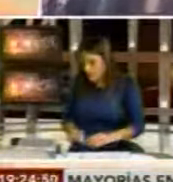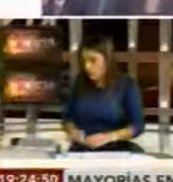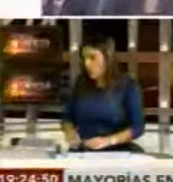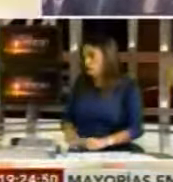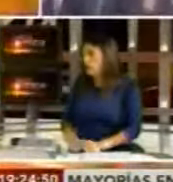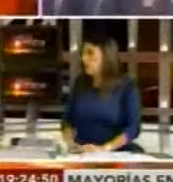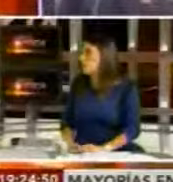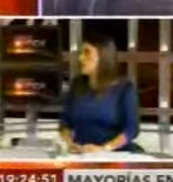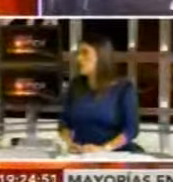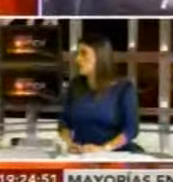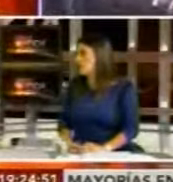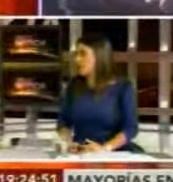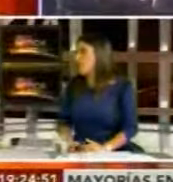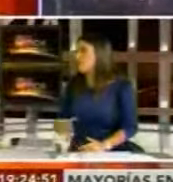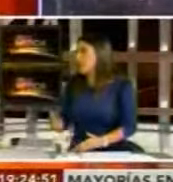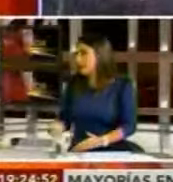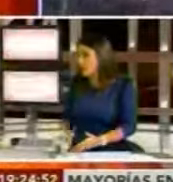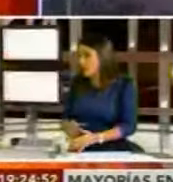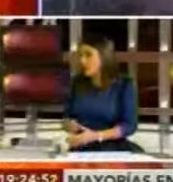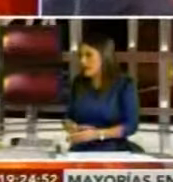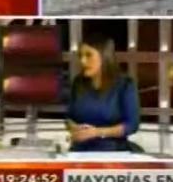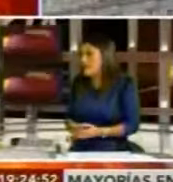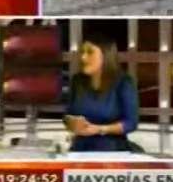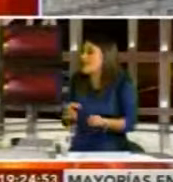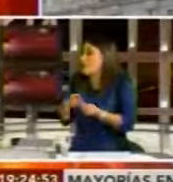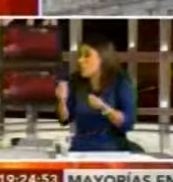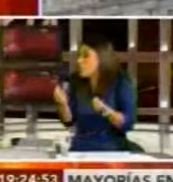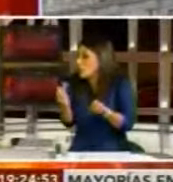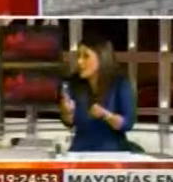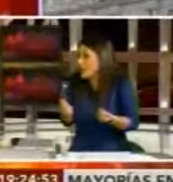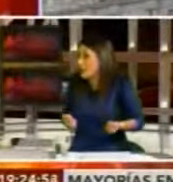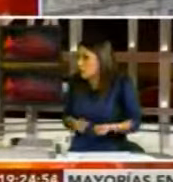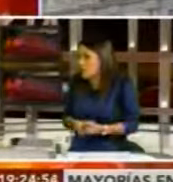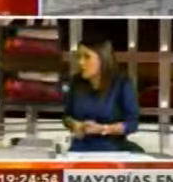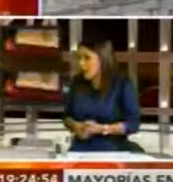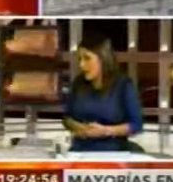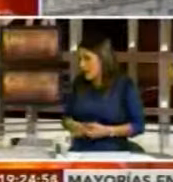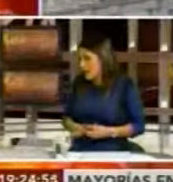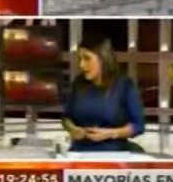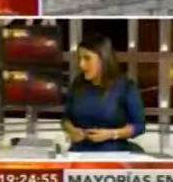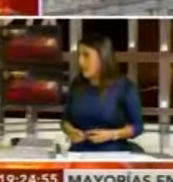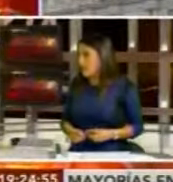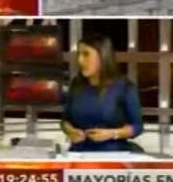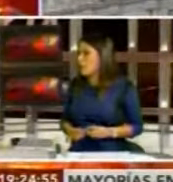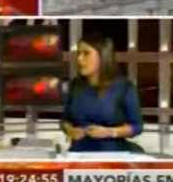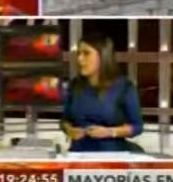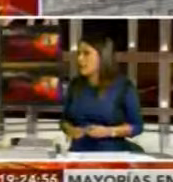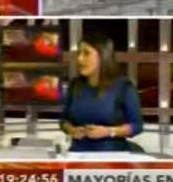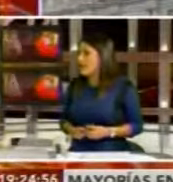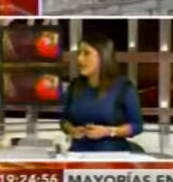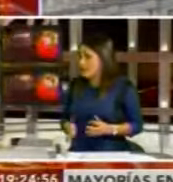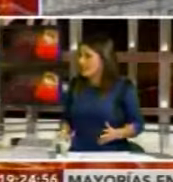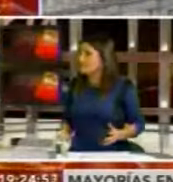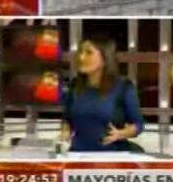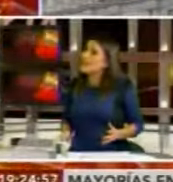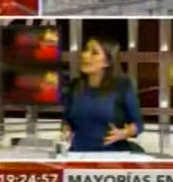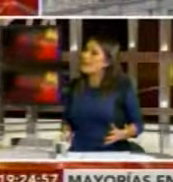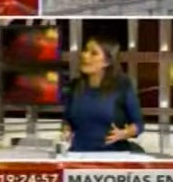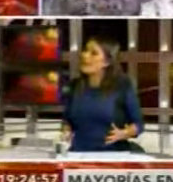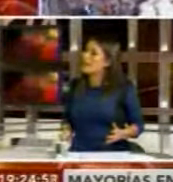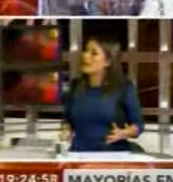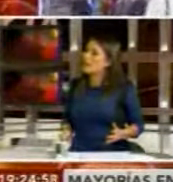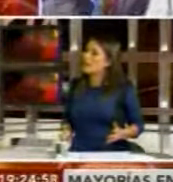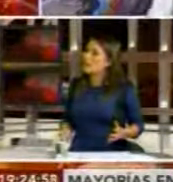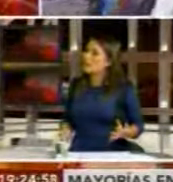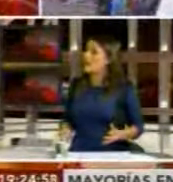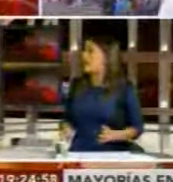de lo que ocurrió con este inicio del año 2014, la creación de empleos y esa sensación, ¿no?, de que la economía chilena está mejor. ¿Es trascendental para